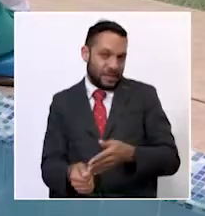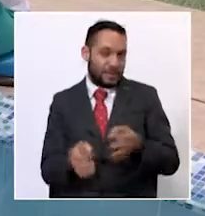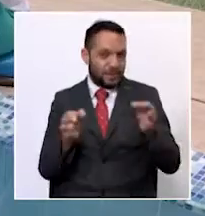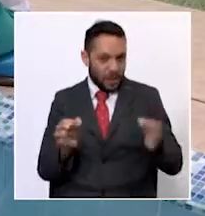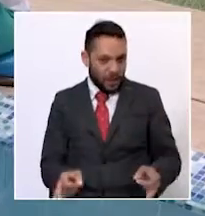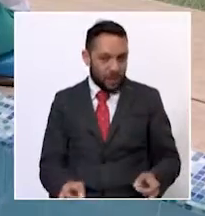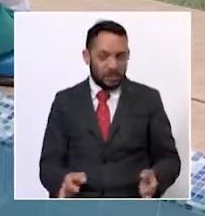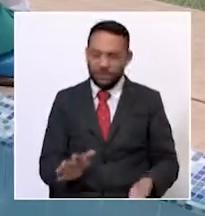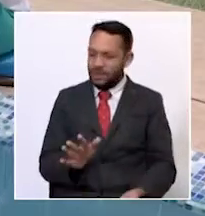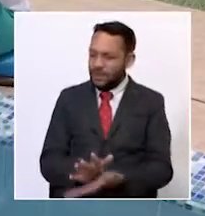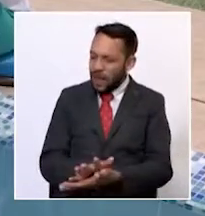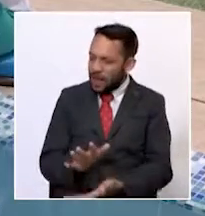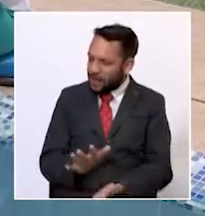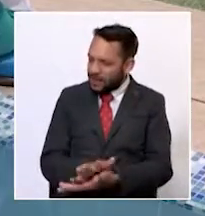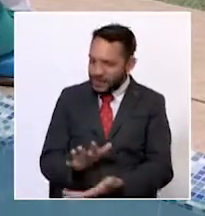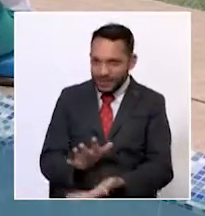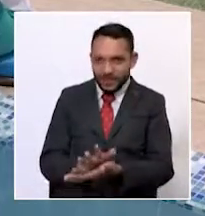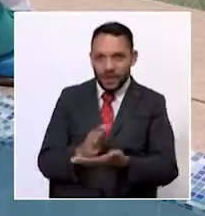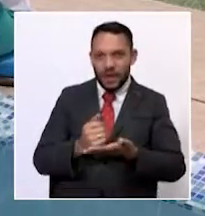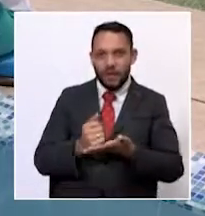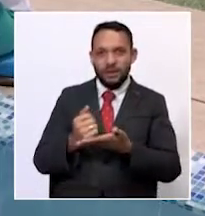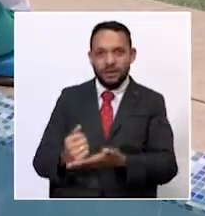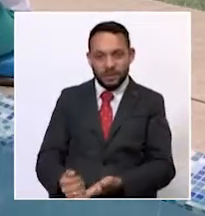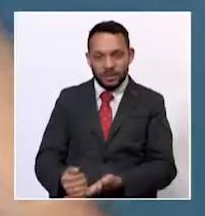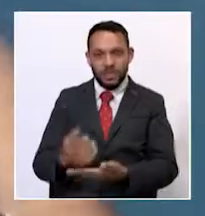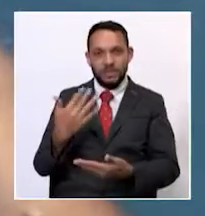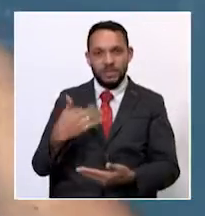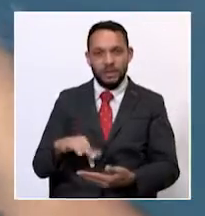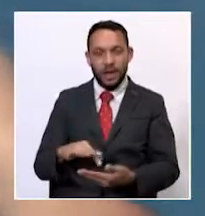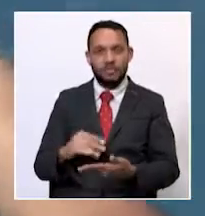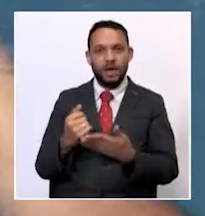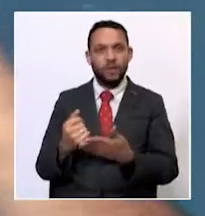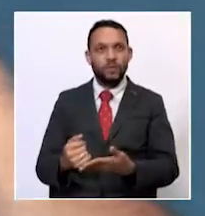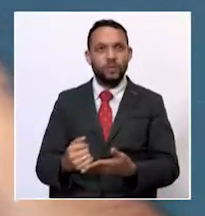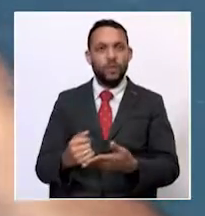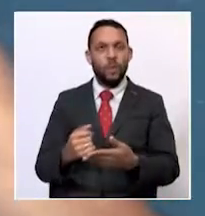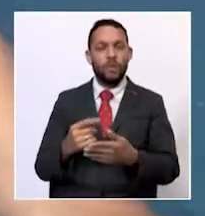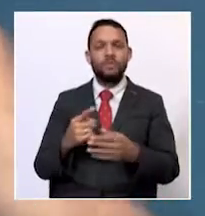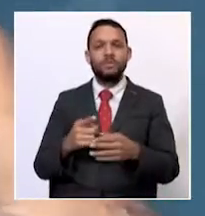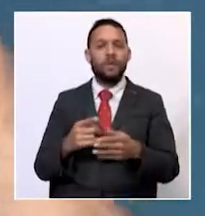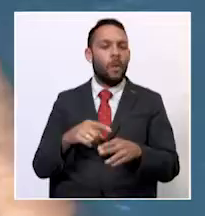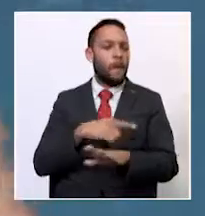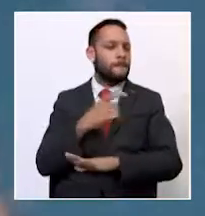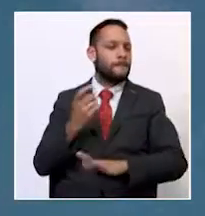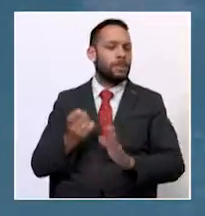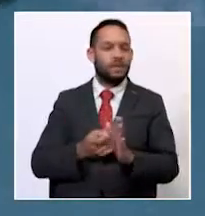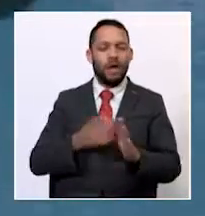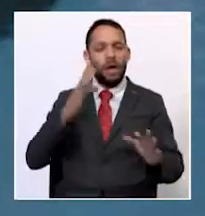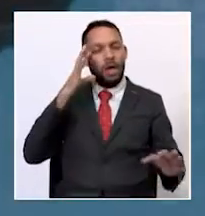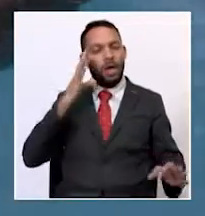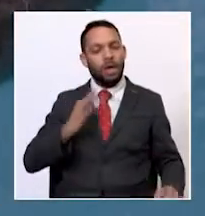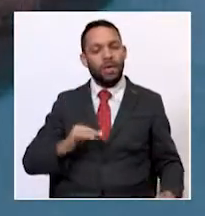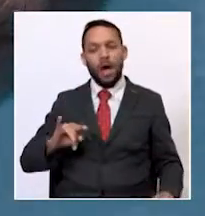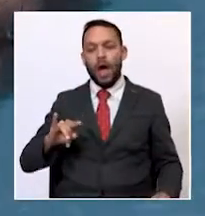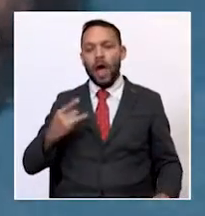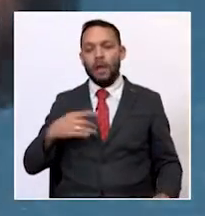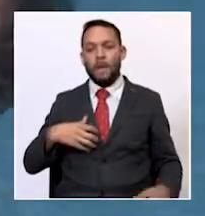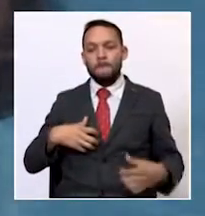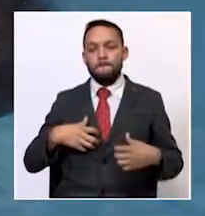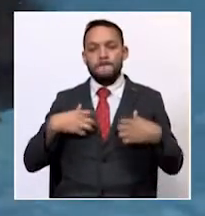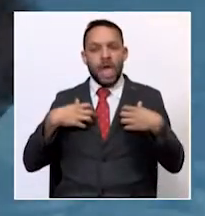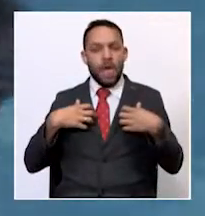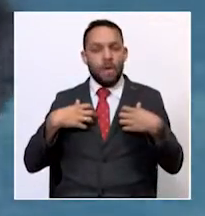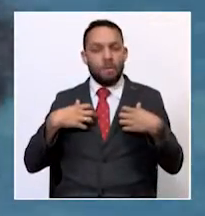sumergido. Él tiene una protección de nariz y de oído, está totalmente relajado, él no está pensando que se va a ahogar, es